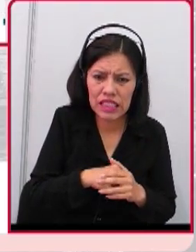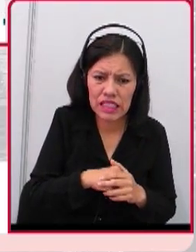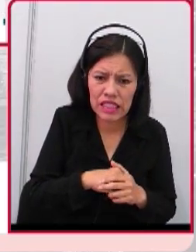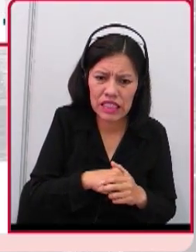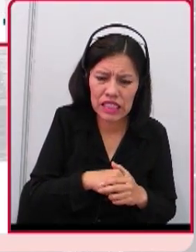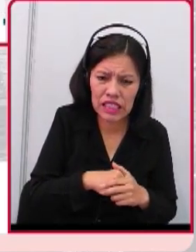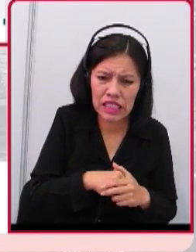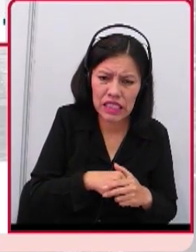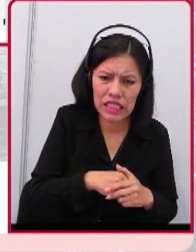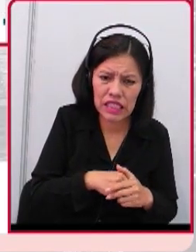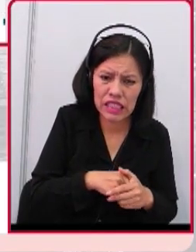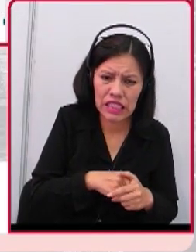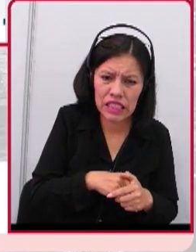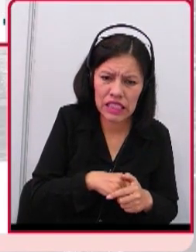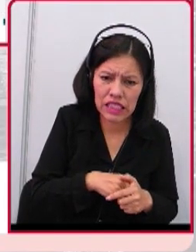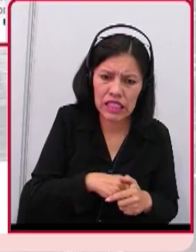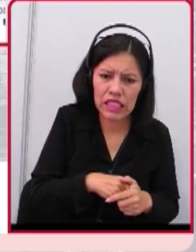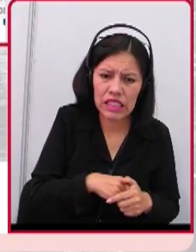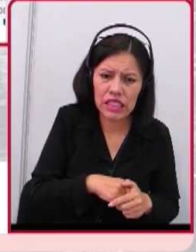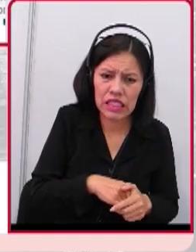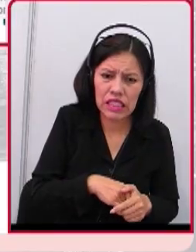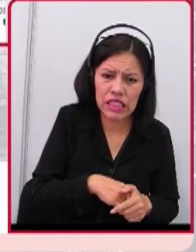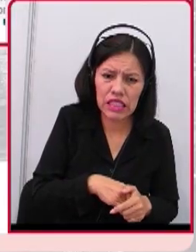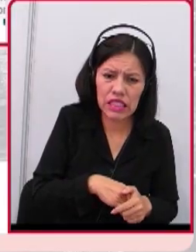acá tengo la comparación